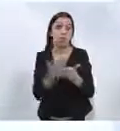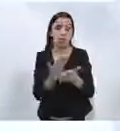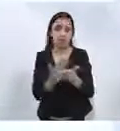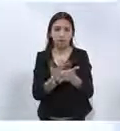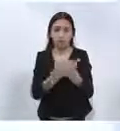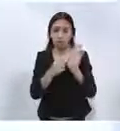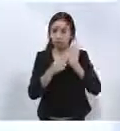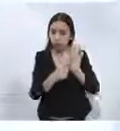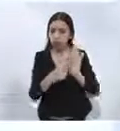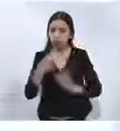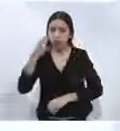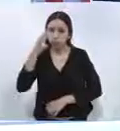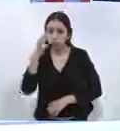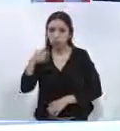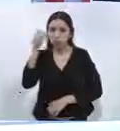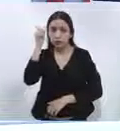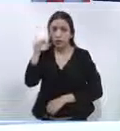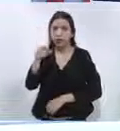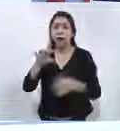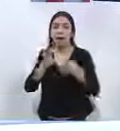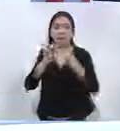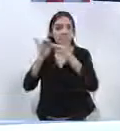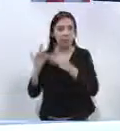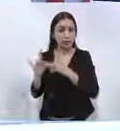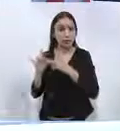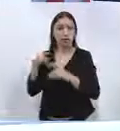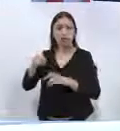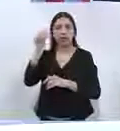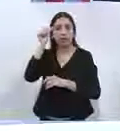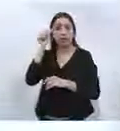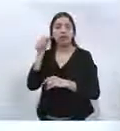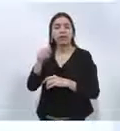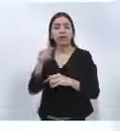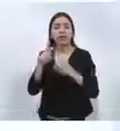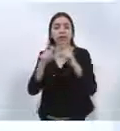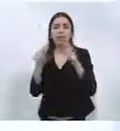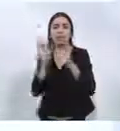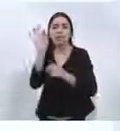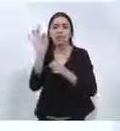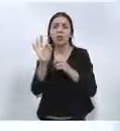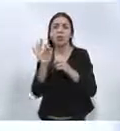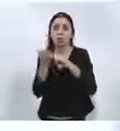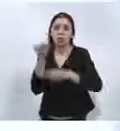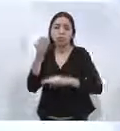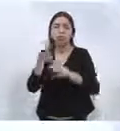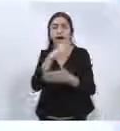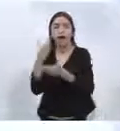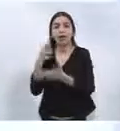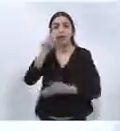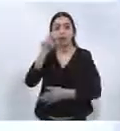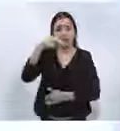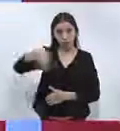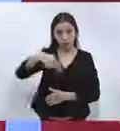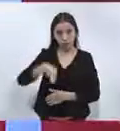línea especial de más bajo interés y que va hasta el 30 de noviembre. Nosotros estamos dando esa línea de